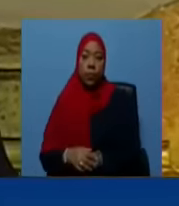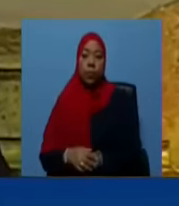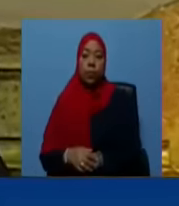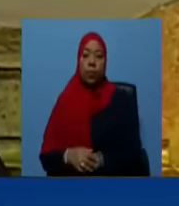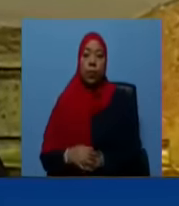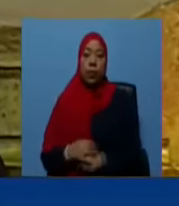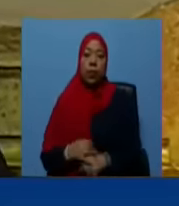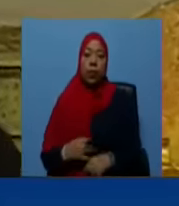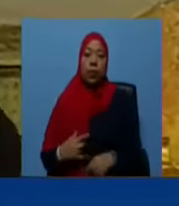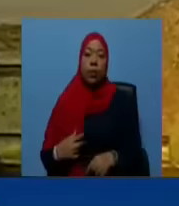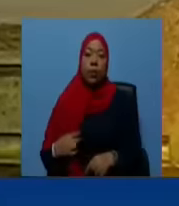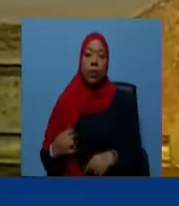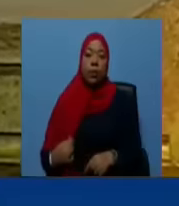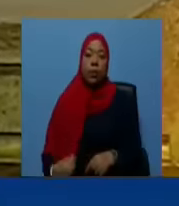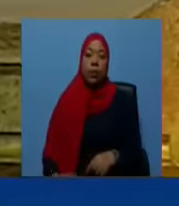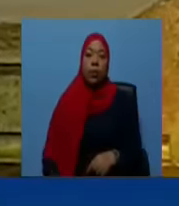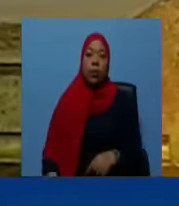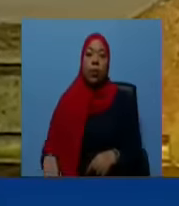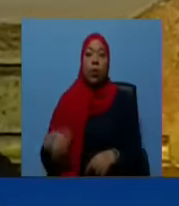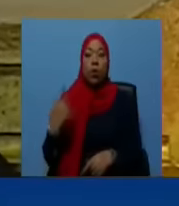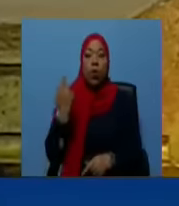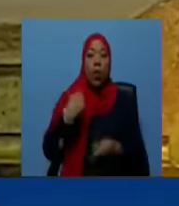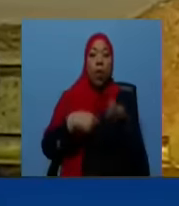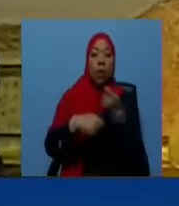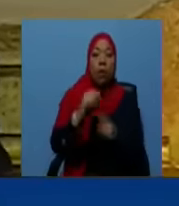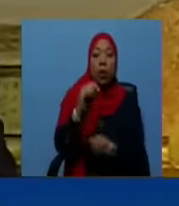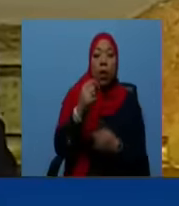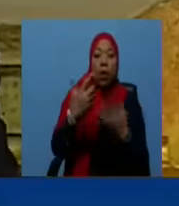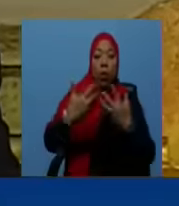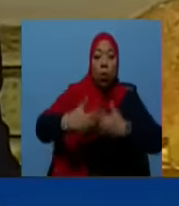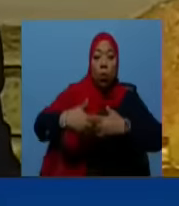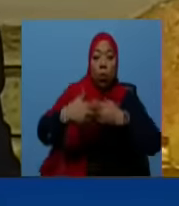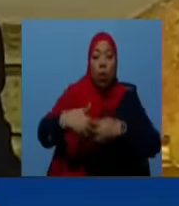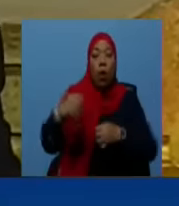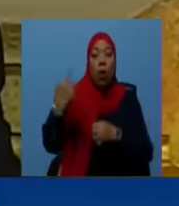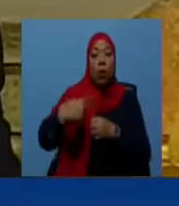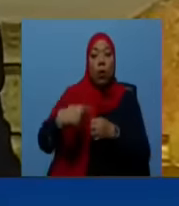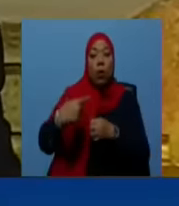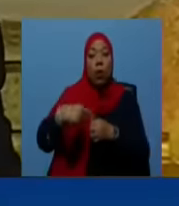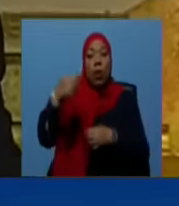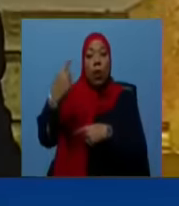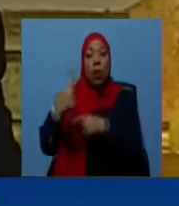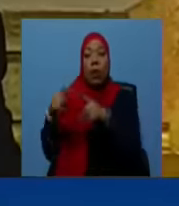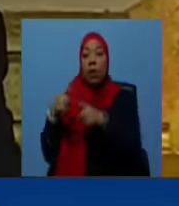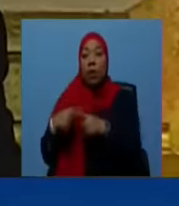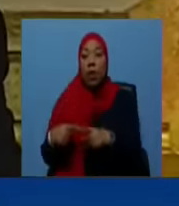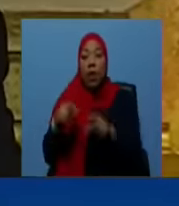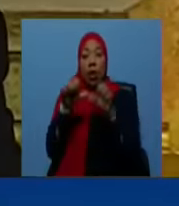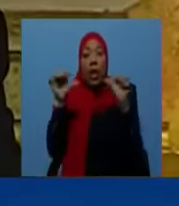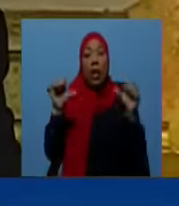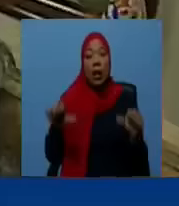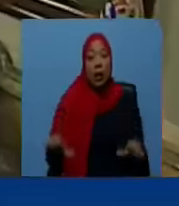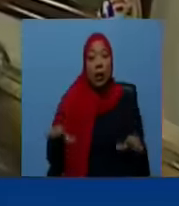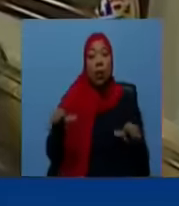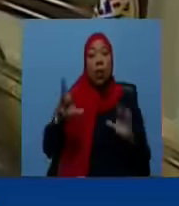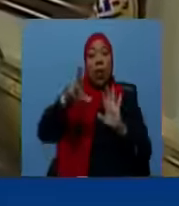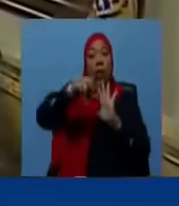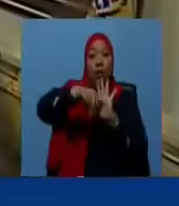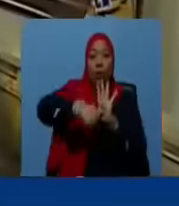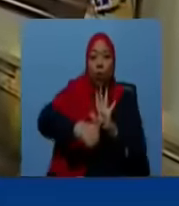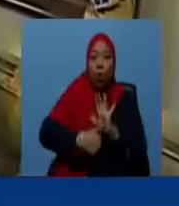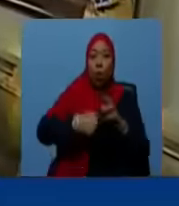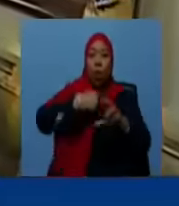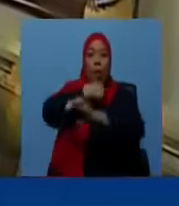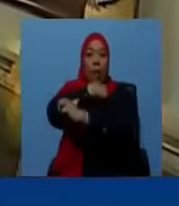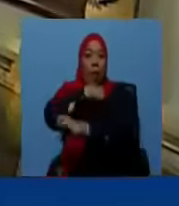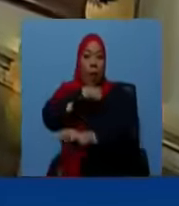Entonces no solamente importábamos inflación, sino que se generaban diversos esquemas especulativos para